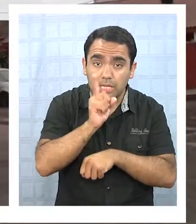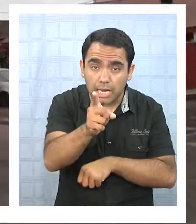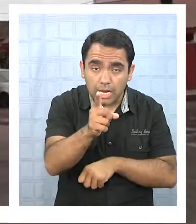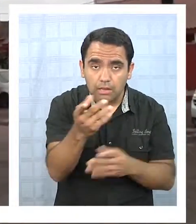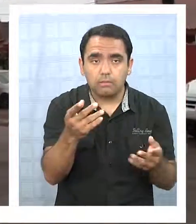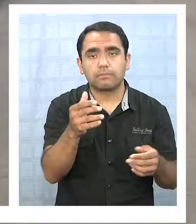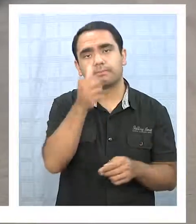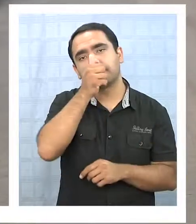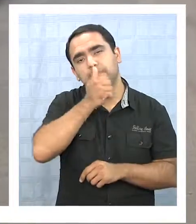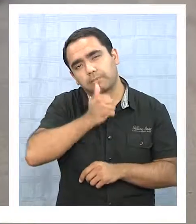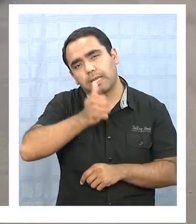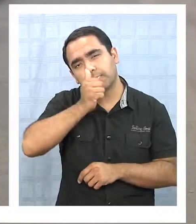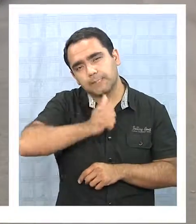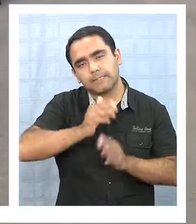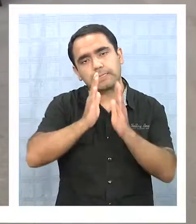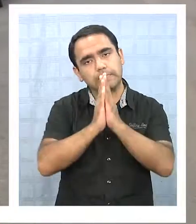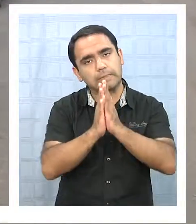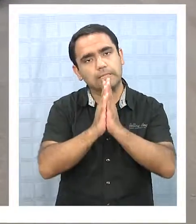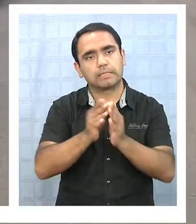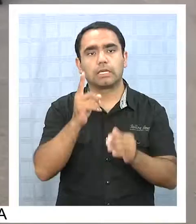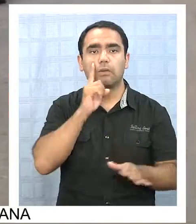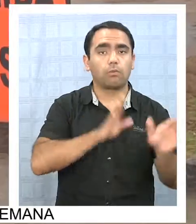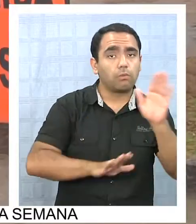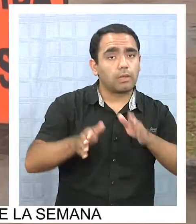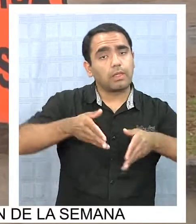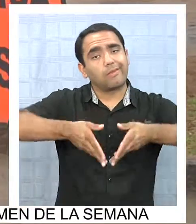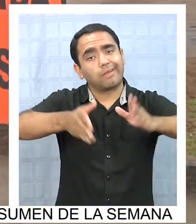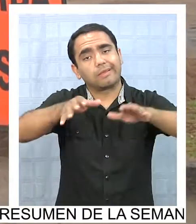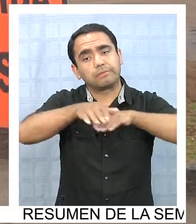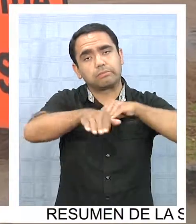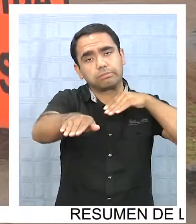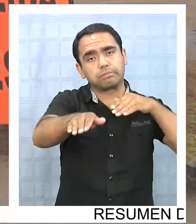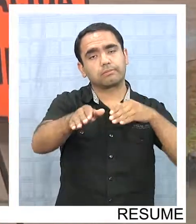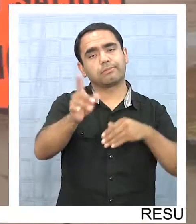armándose de paciencia y evite calles congestionadas.